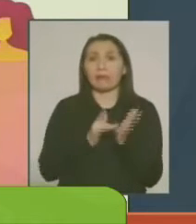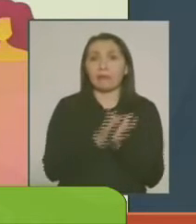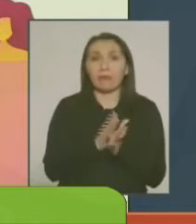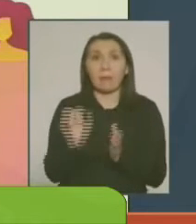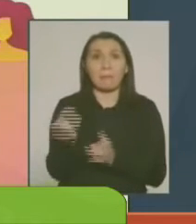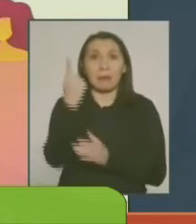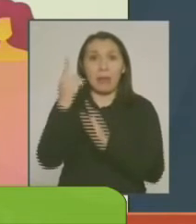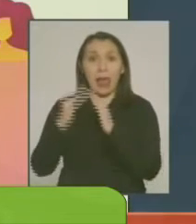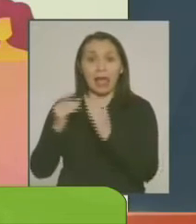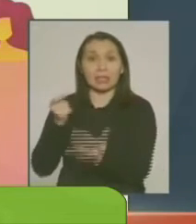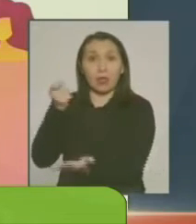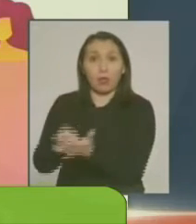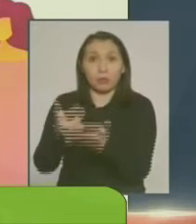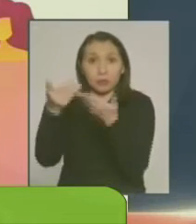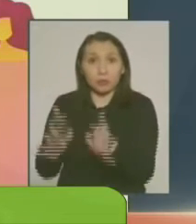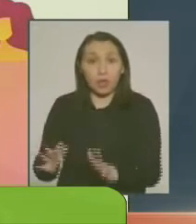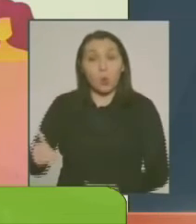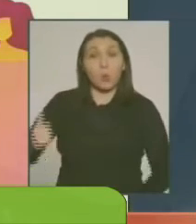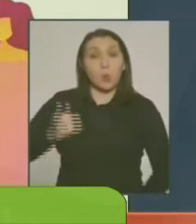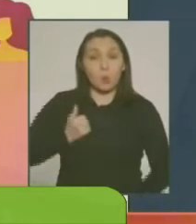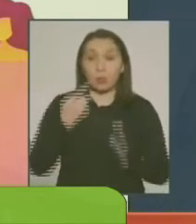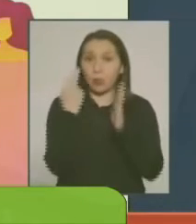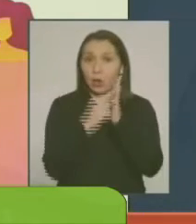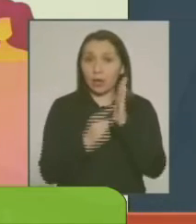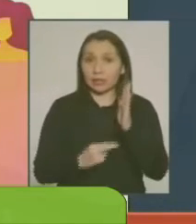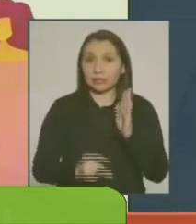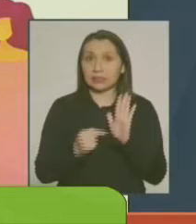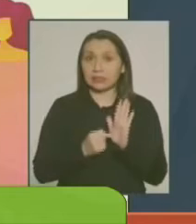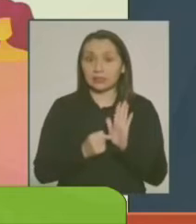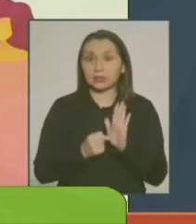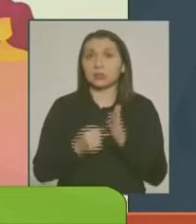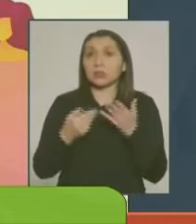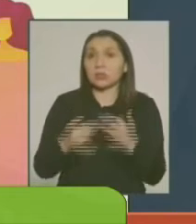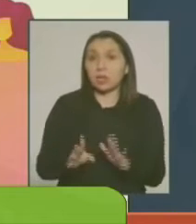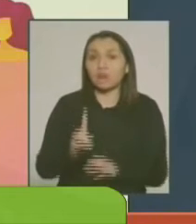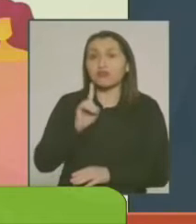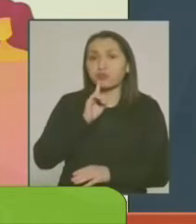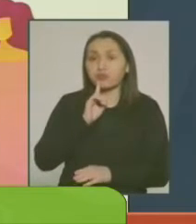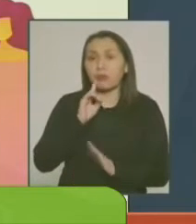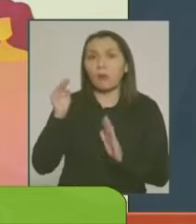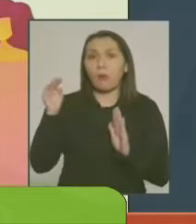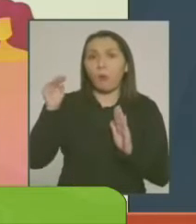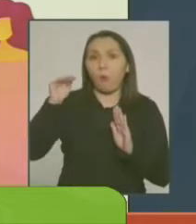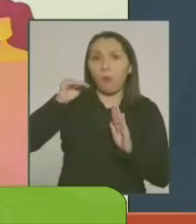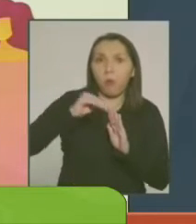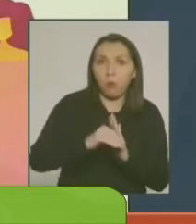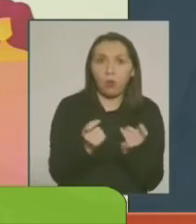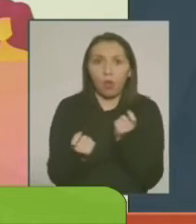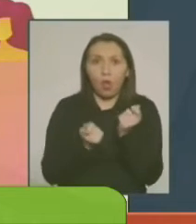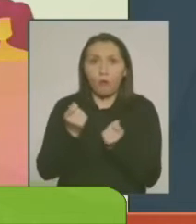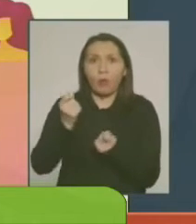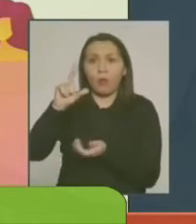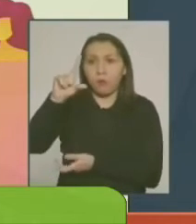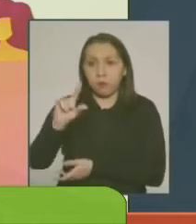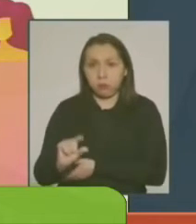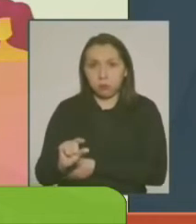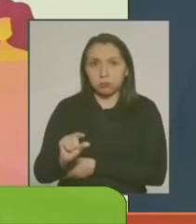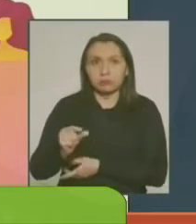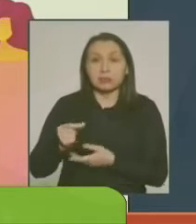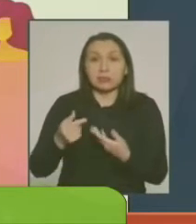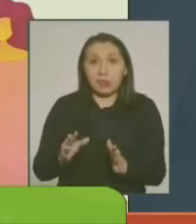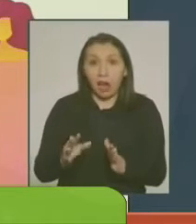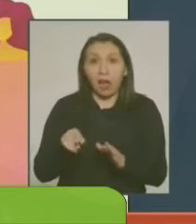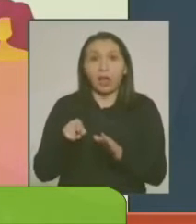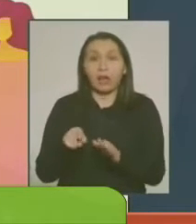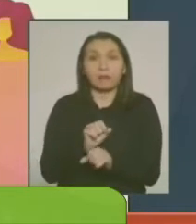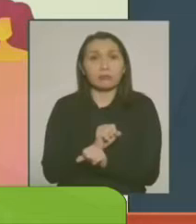es oficial, es solamente una etapa de... pueden ir variando, a eso voy. Claro, claro. Lo que pasa